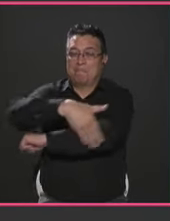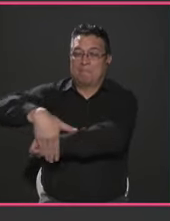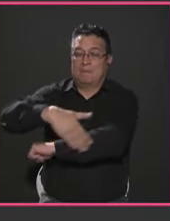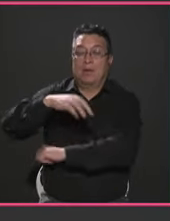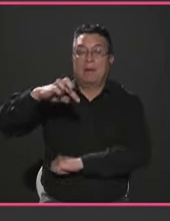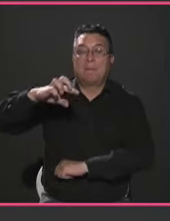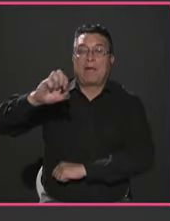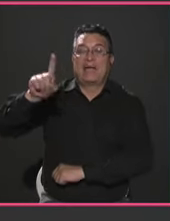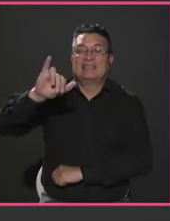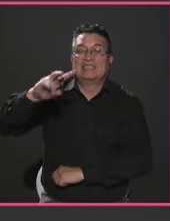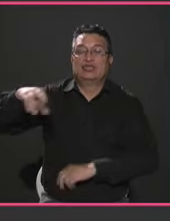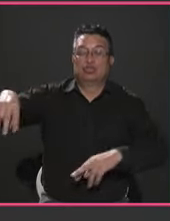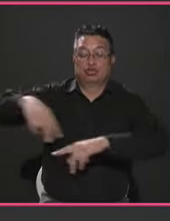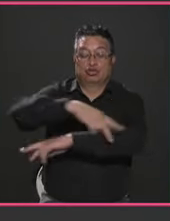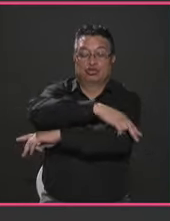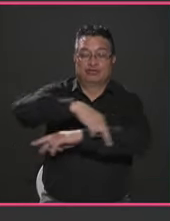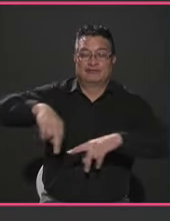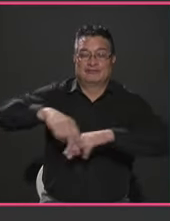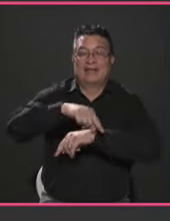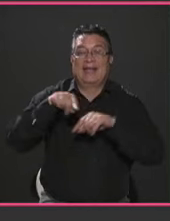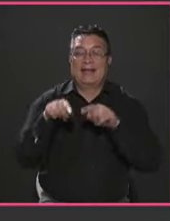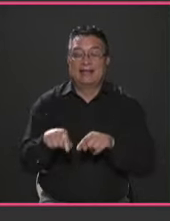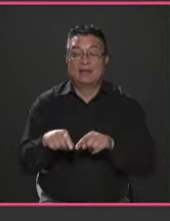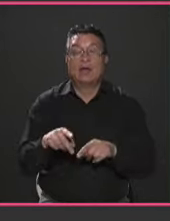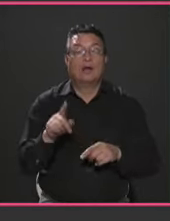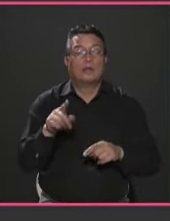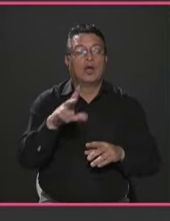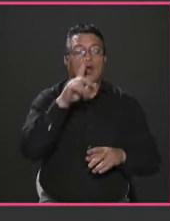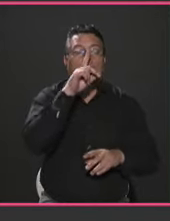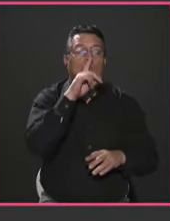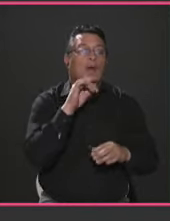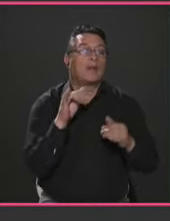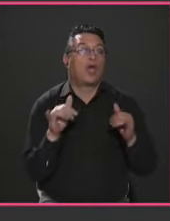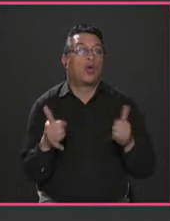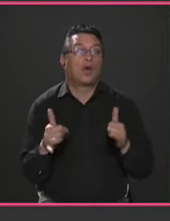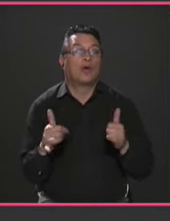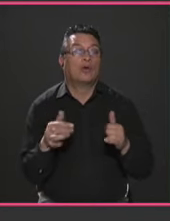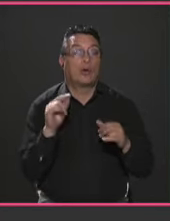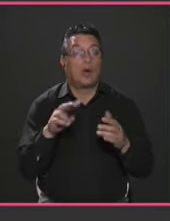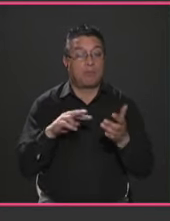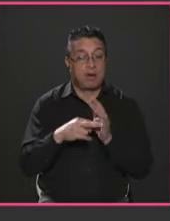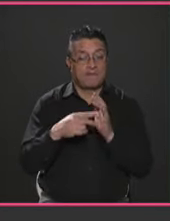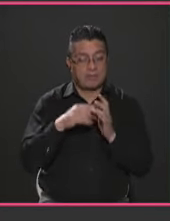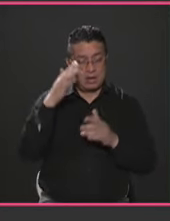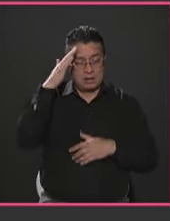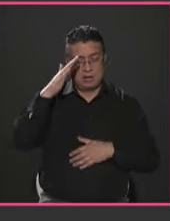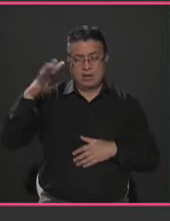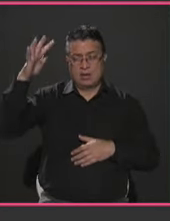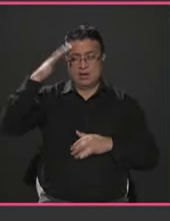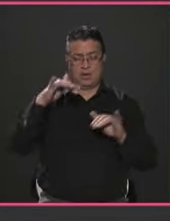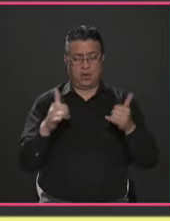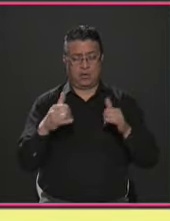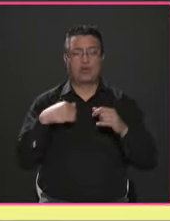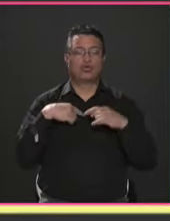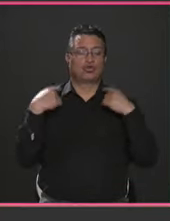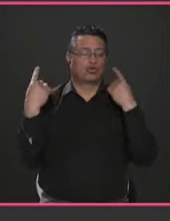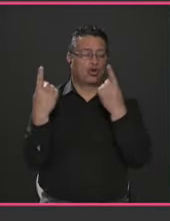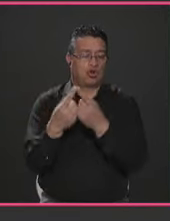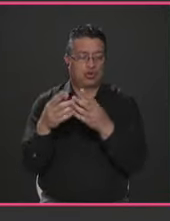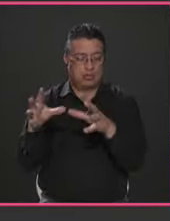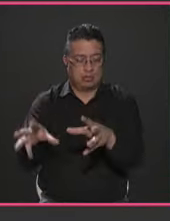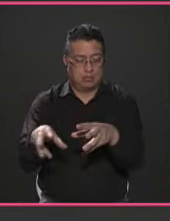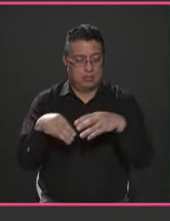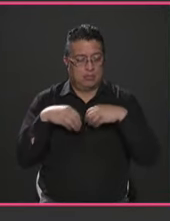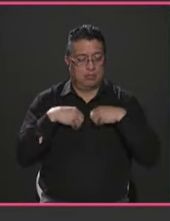pasillo esto es solo un juego entonces pueden imaginar que problemas con las que estamos jugando solamente toma todo esto todos